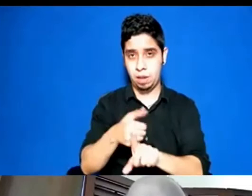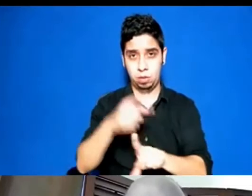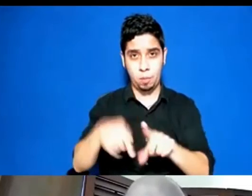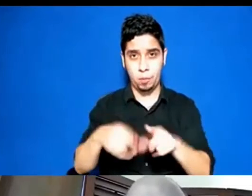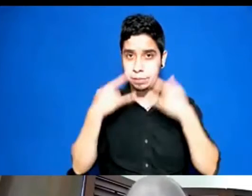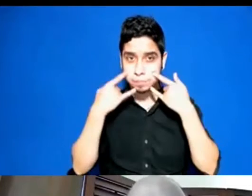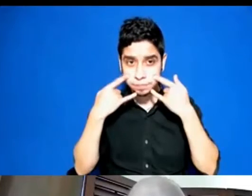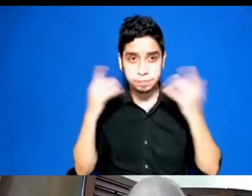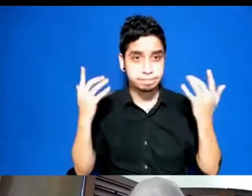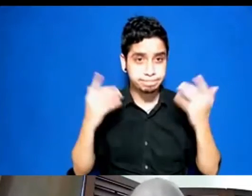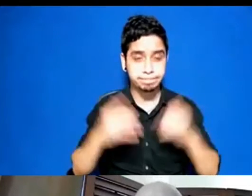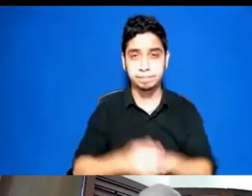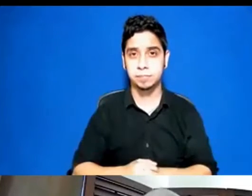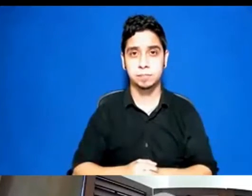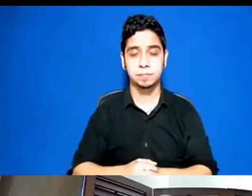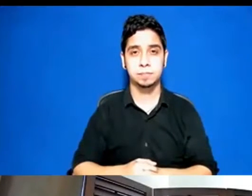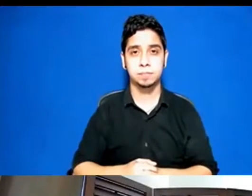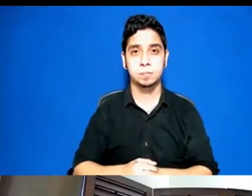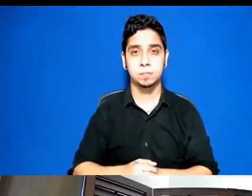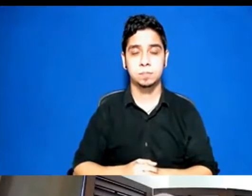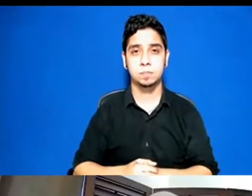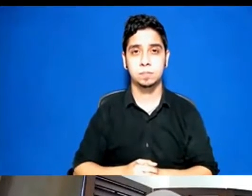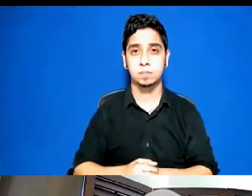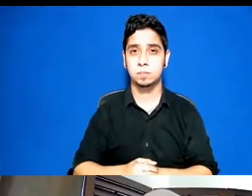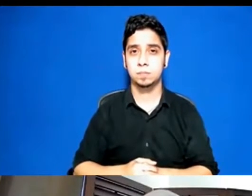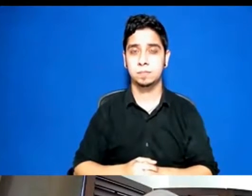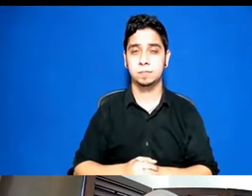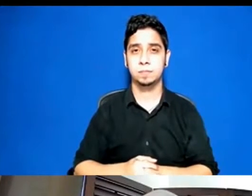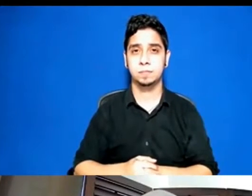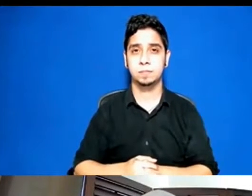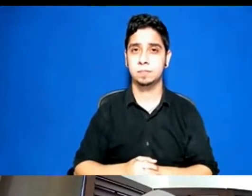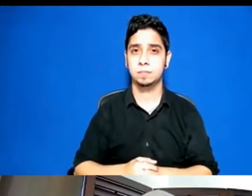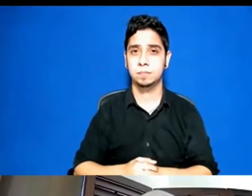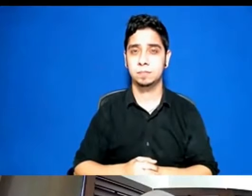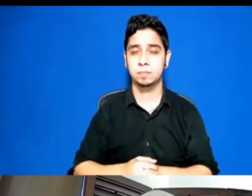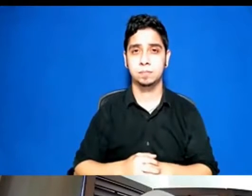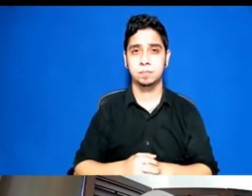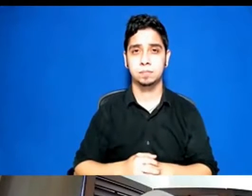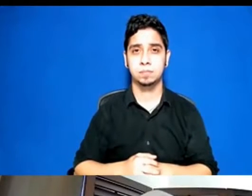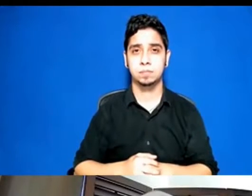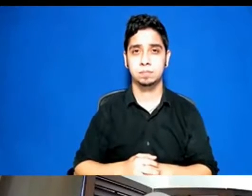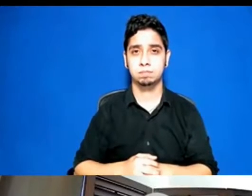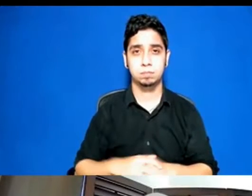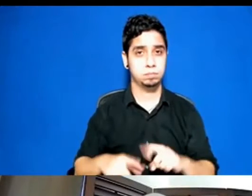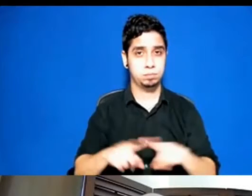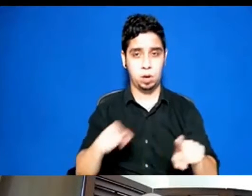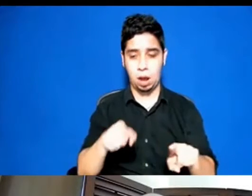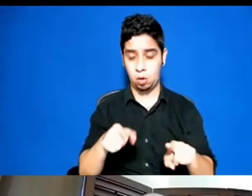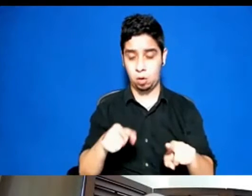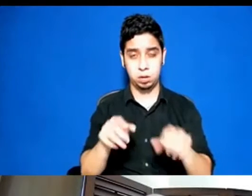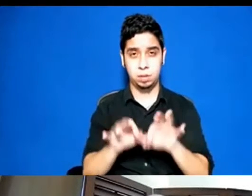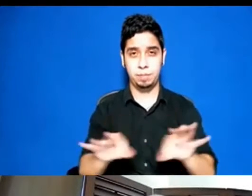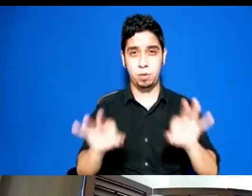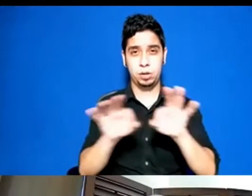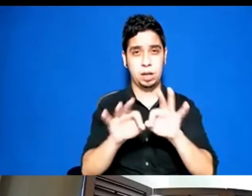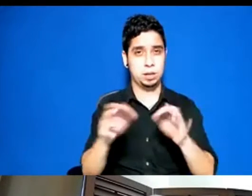Exacto. Ellas todavía van a venir por ahí. Lo que sí es que una cosa que a mí me ha siempre encantado de Siete Quillas es que es